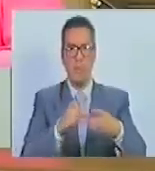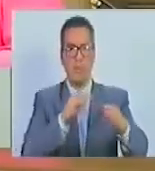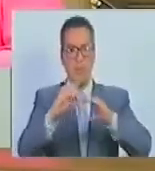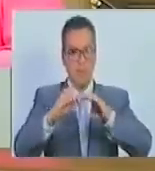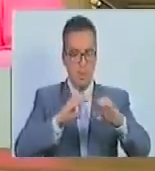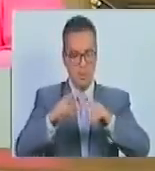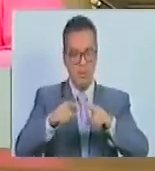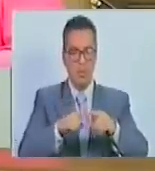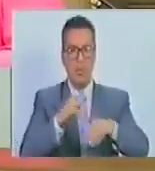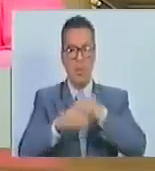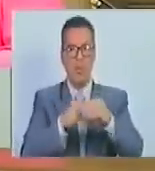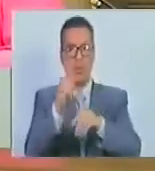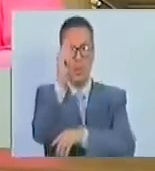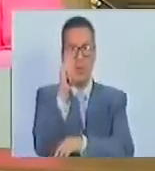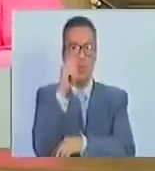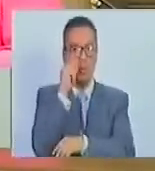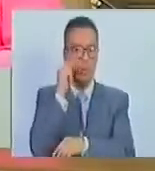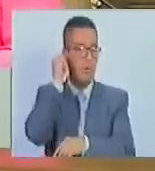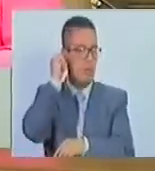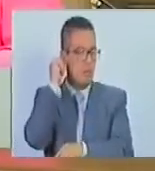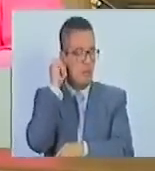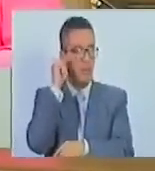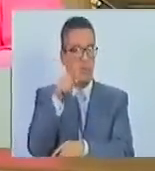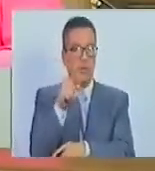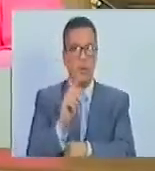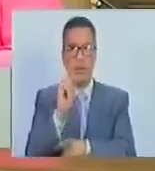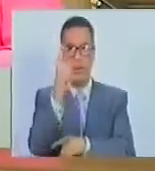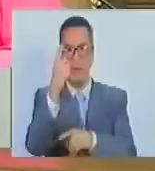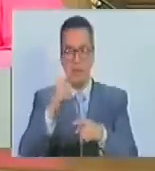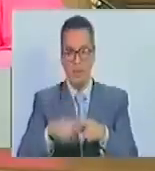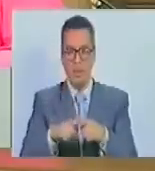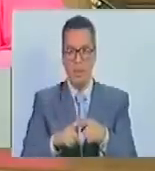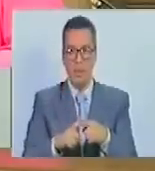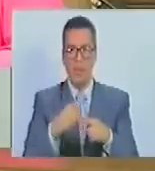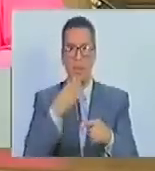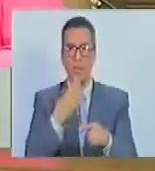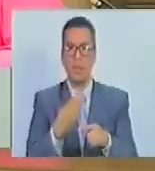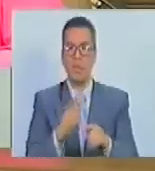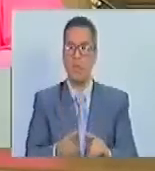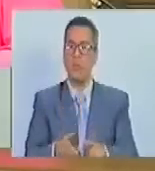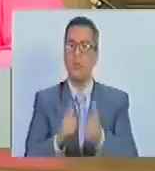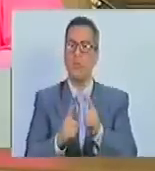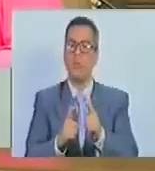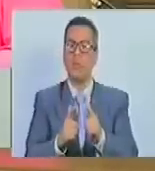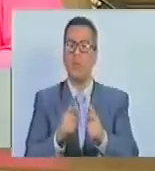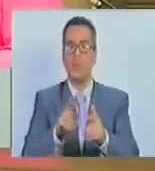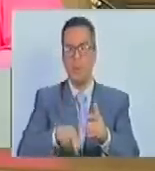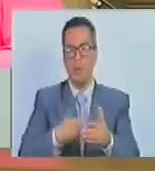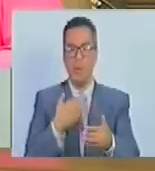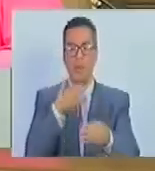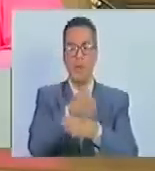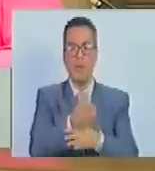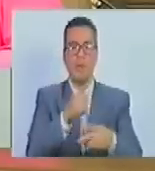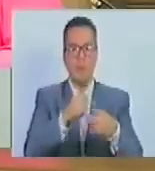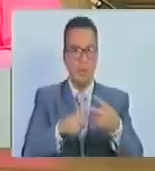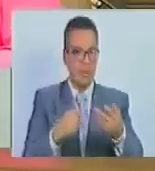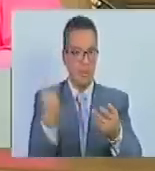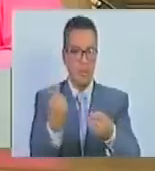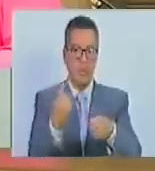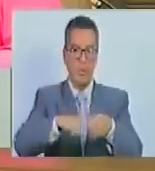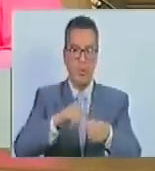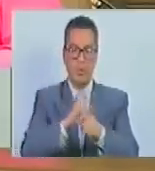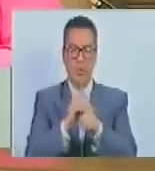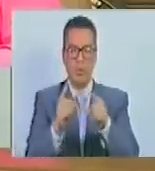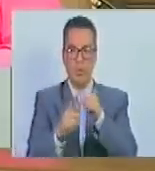suscritas por las ciudadanas diputadas y los ciudadanos diputados principales solicitando permiso para ausentarse e incorporar a sus